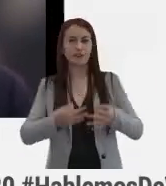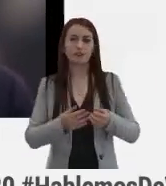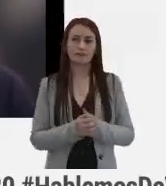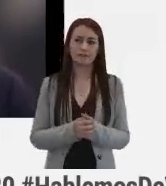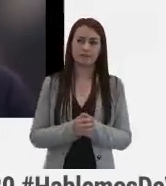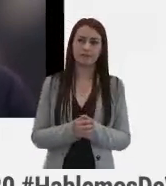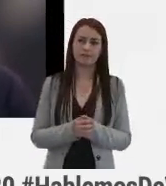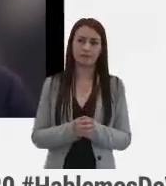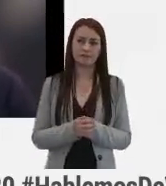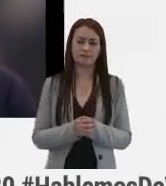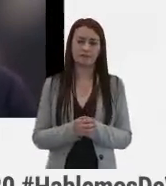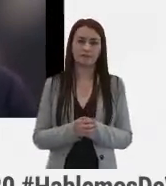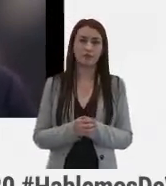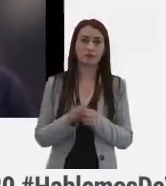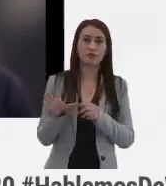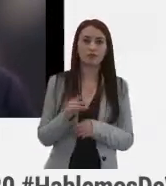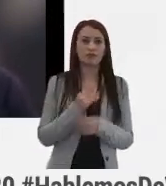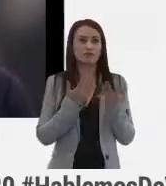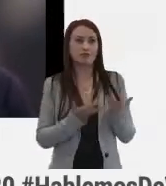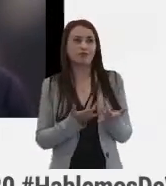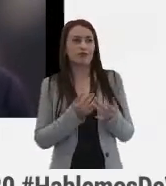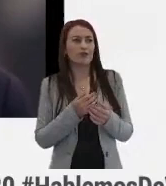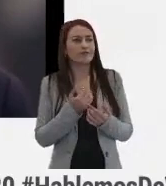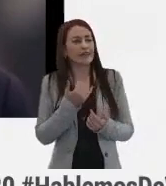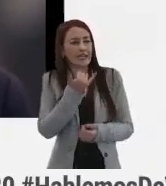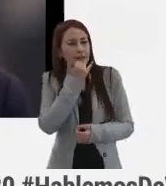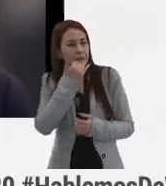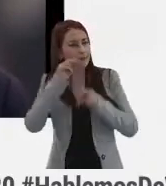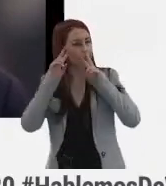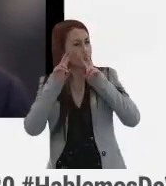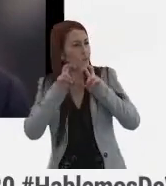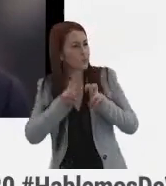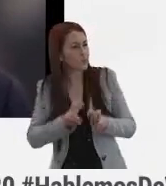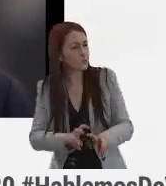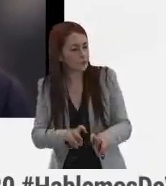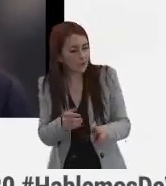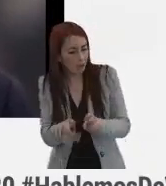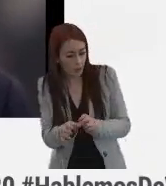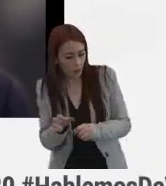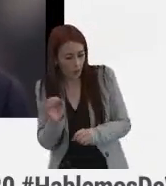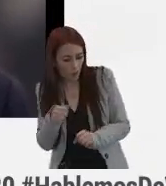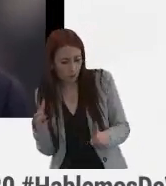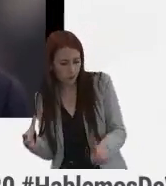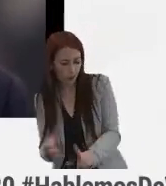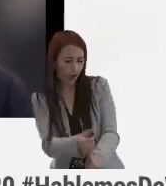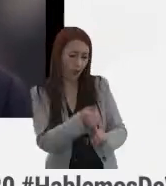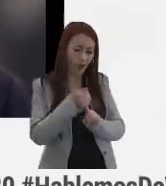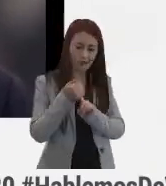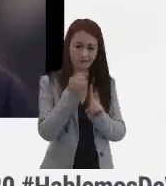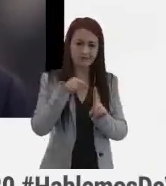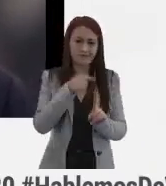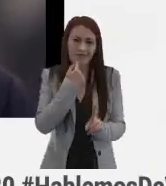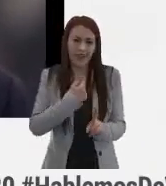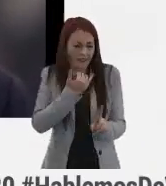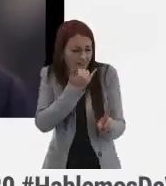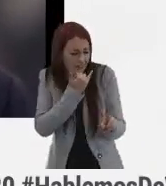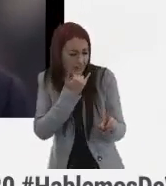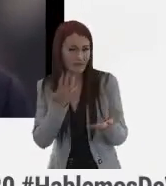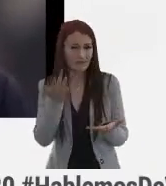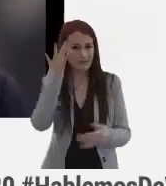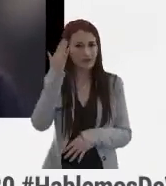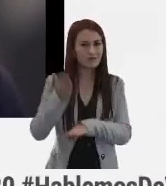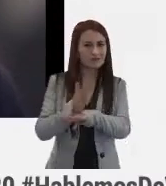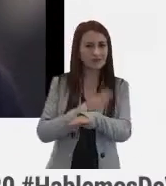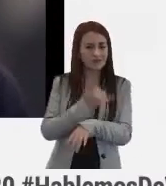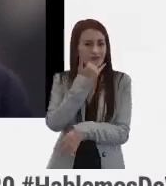Expectantes por el resultado de esa búsqueda que nos diga lo que pasó durante el conflicto. Es como ese momento